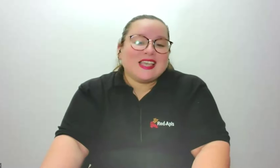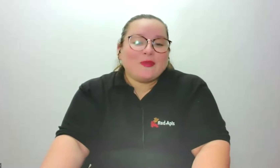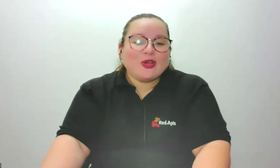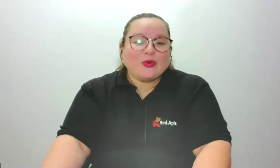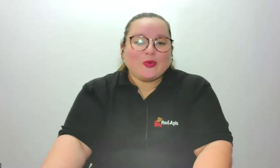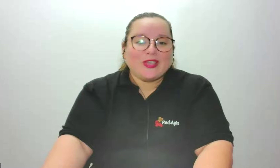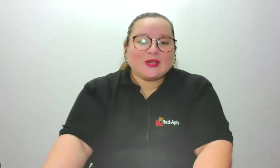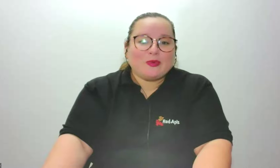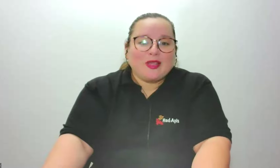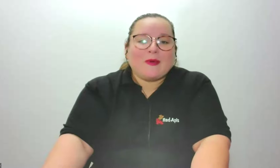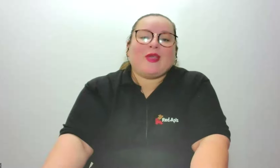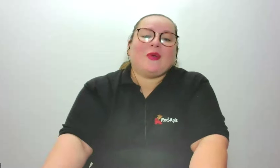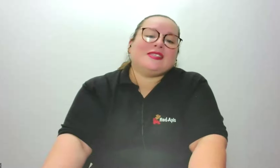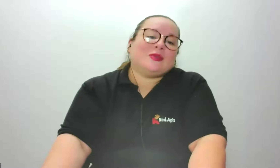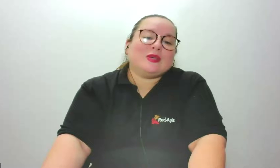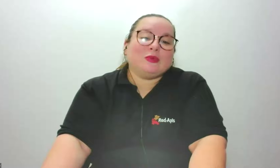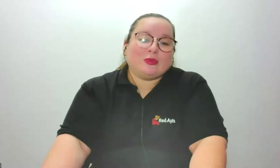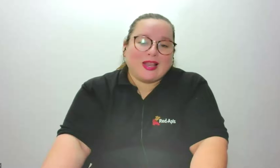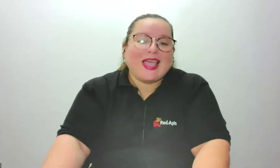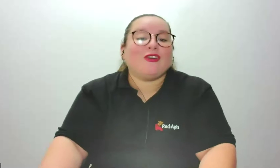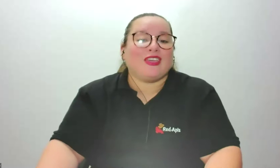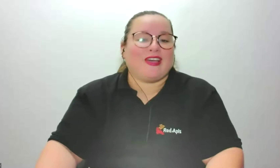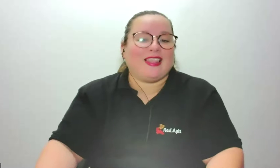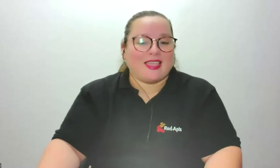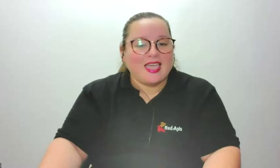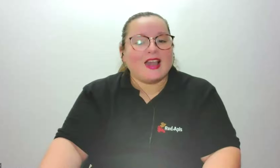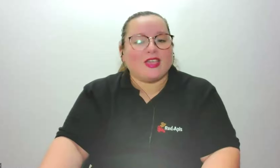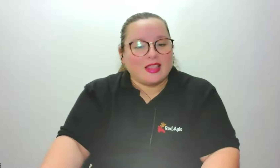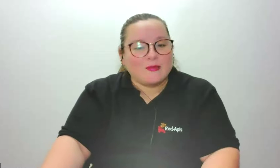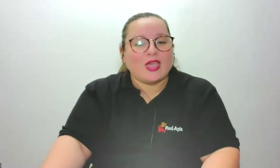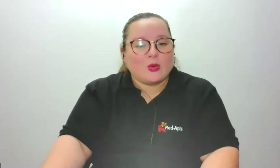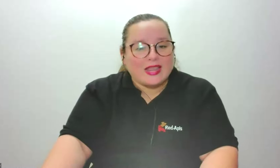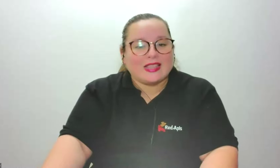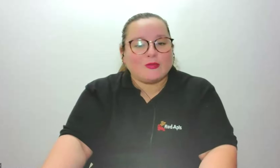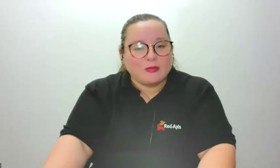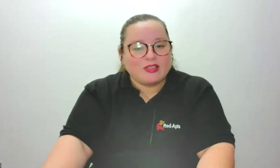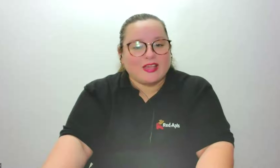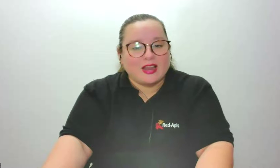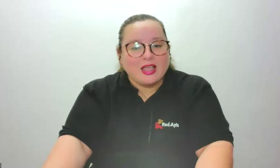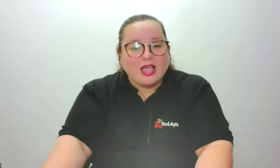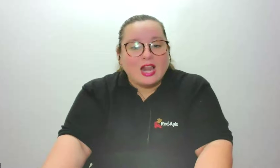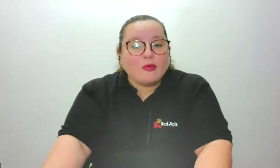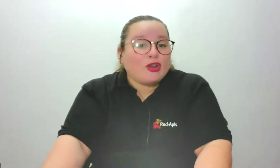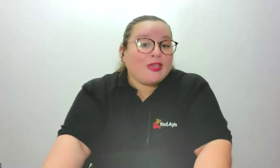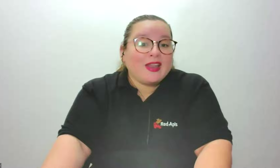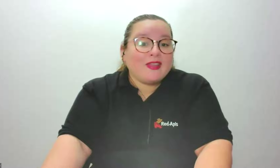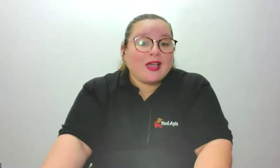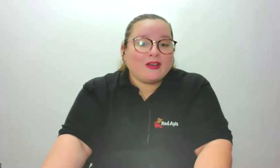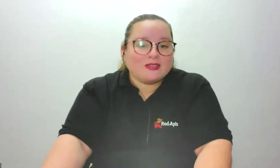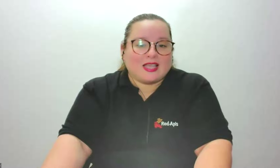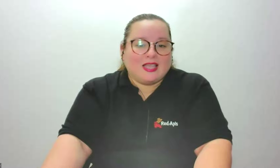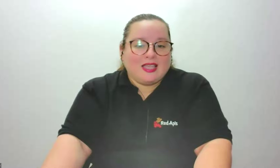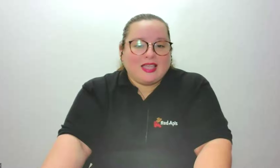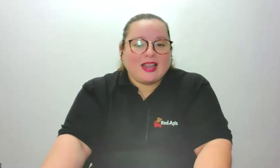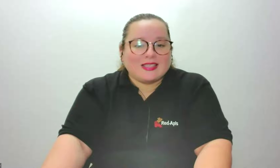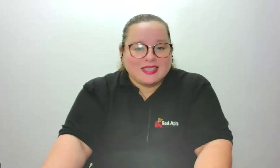Y sé que a lo mejor no puede ser un problema, pero es una situación puntual, es algo que falta, es algo que tenemos que ayudar, que tenemos que motivar A lo mejor pueden haber más